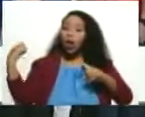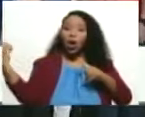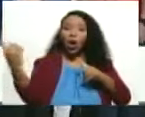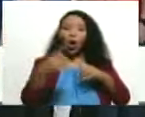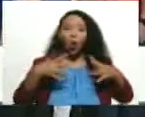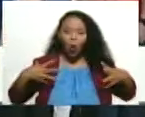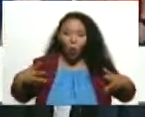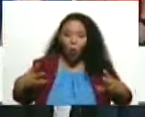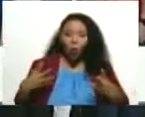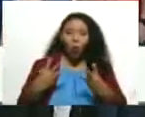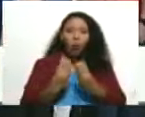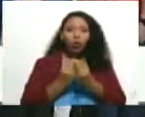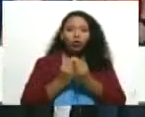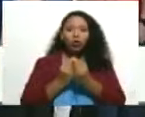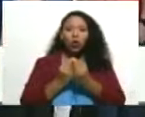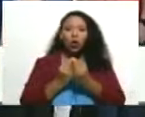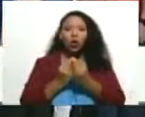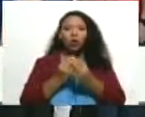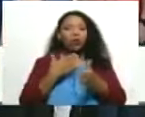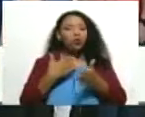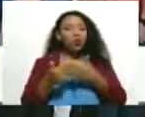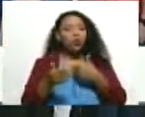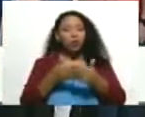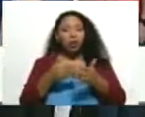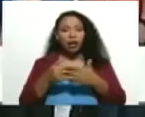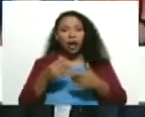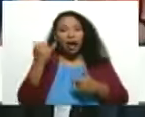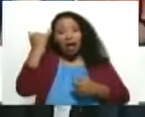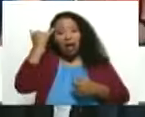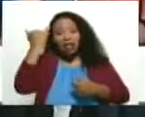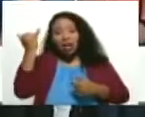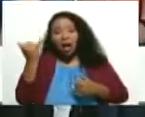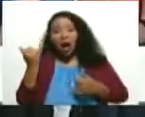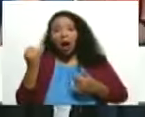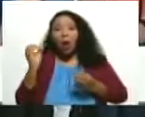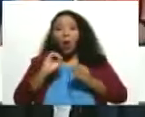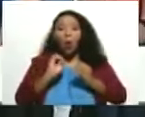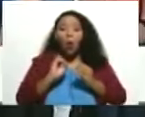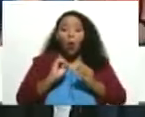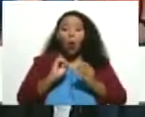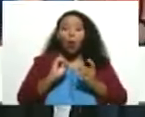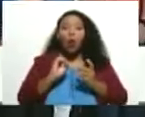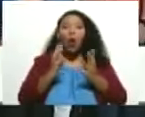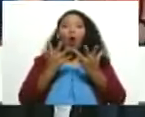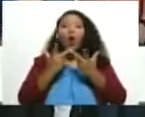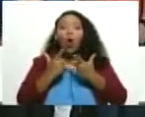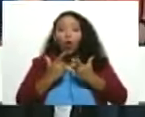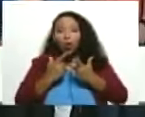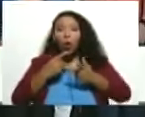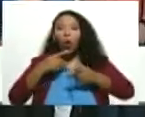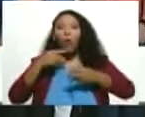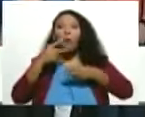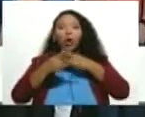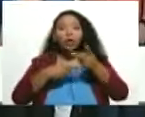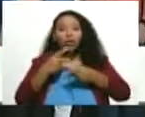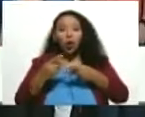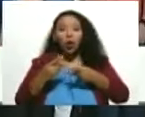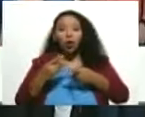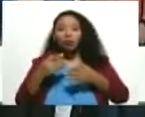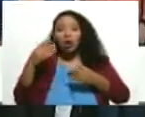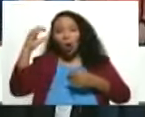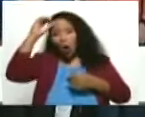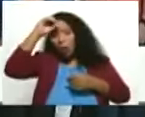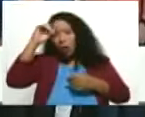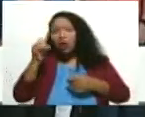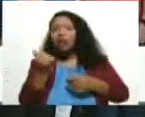que vamos más allá de la diatriba política, a que vamos más allá de las opiniones, más allá de las